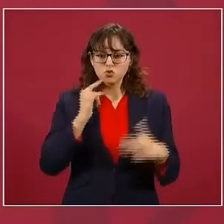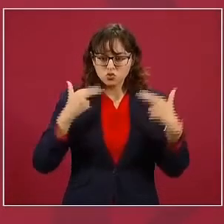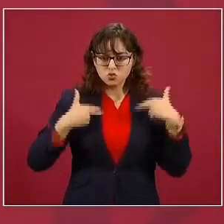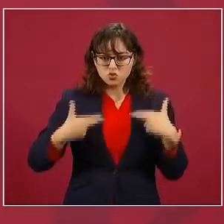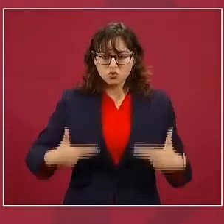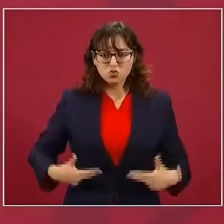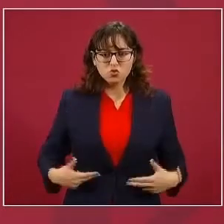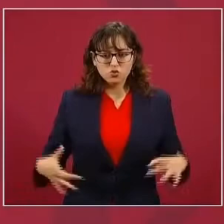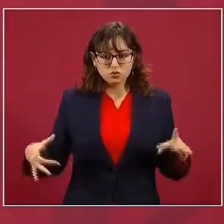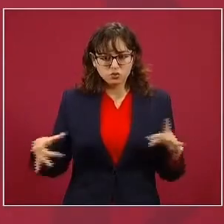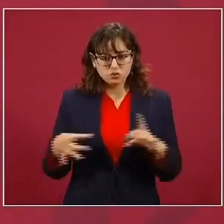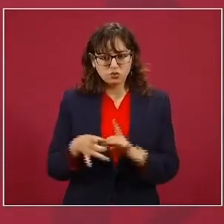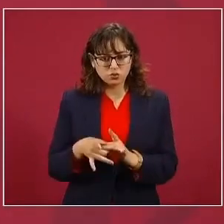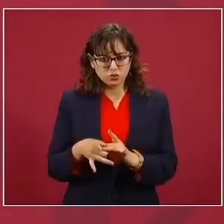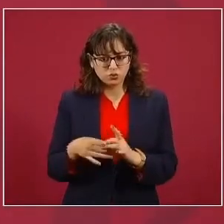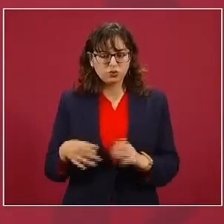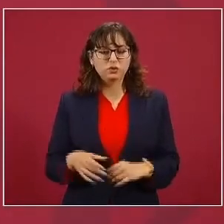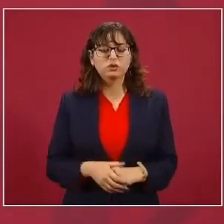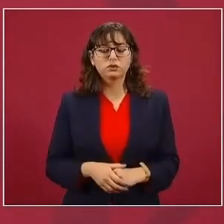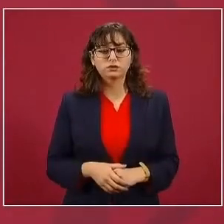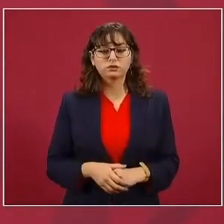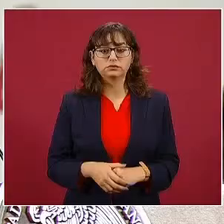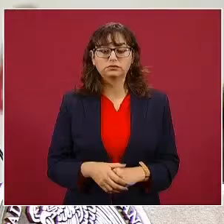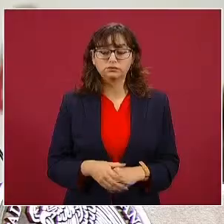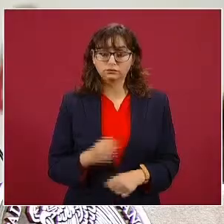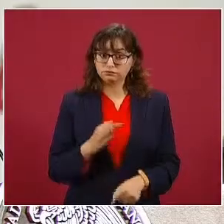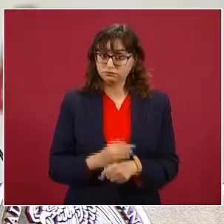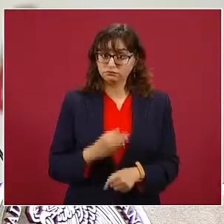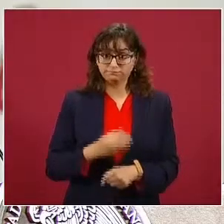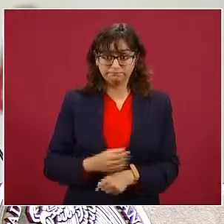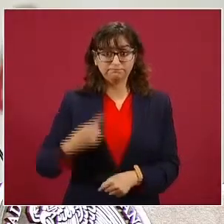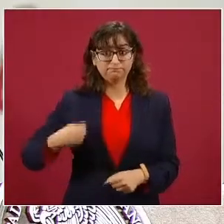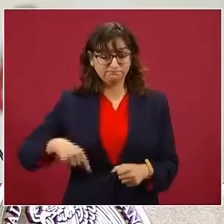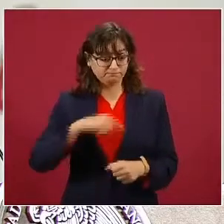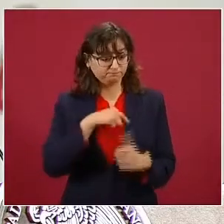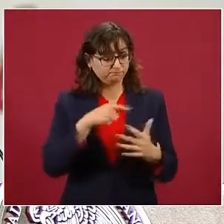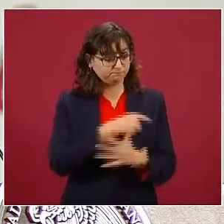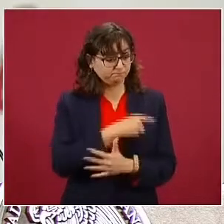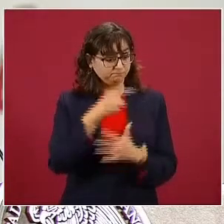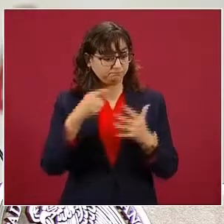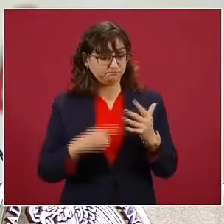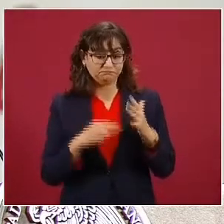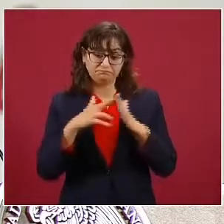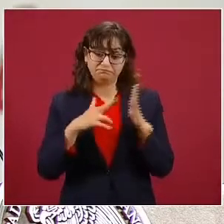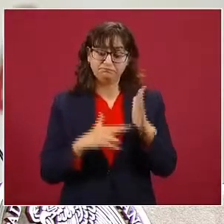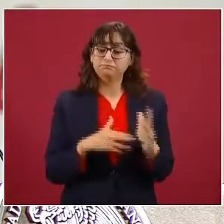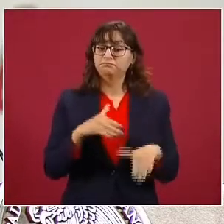Seguir con todas las medidas preventivas, la sana distancia,